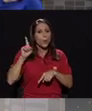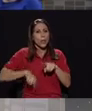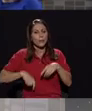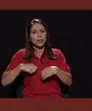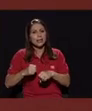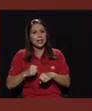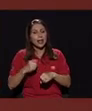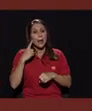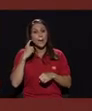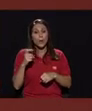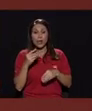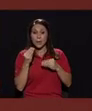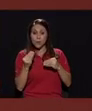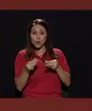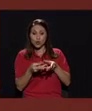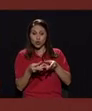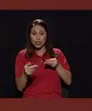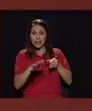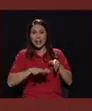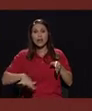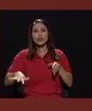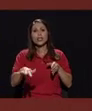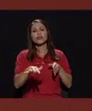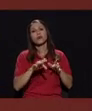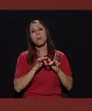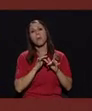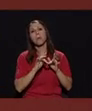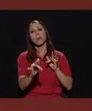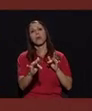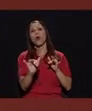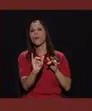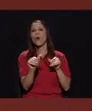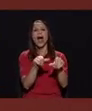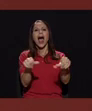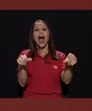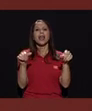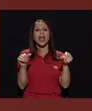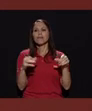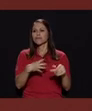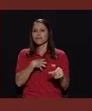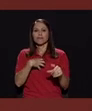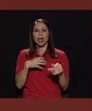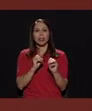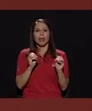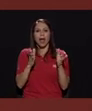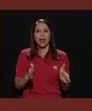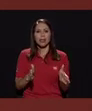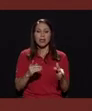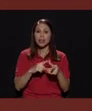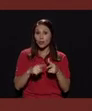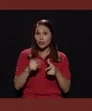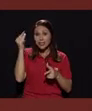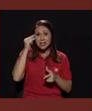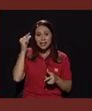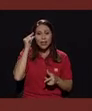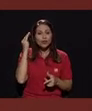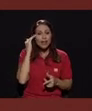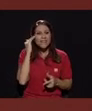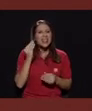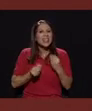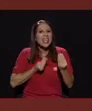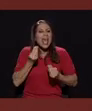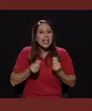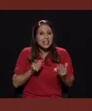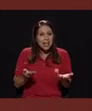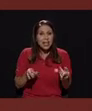han sido terrenos como área de nadie, ¿no? Sí. Entonces, ya el Estado saber qué acciones tiene